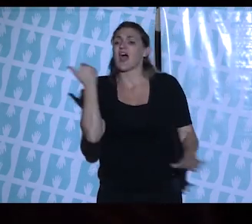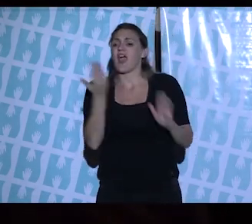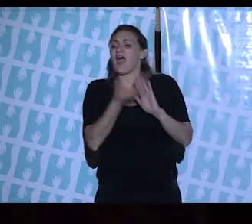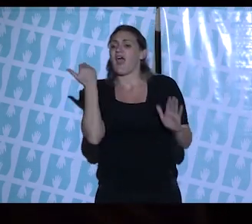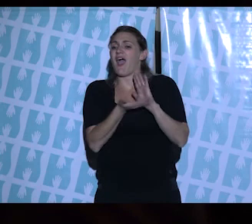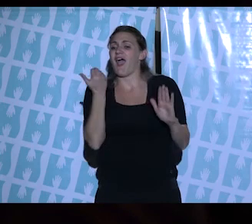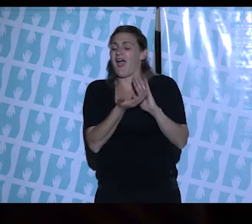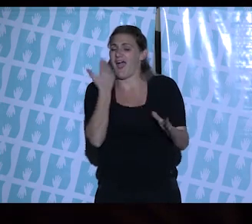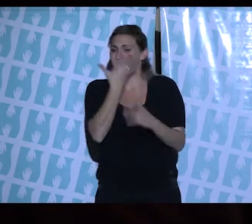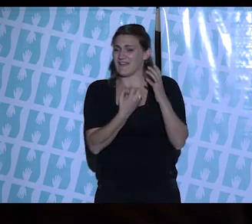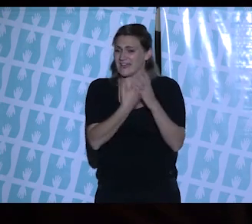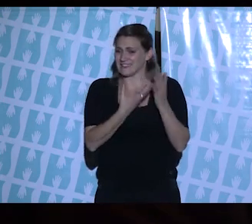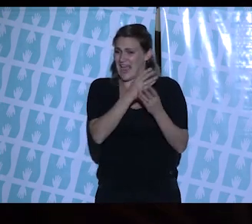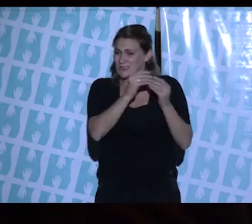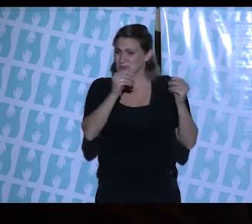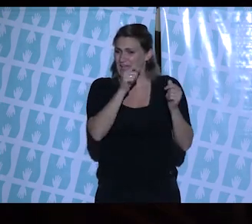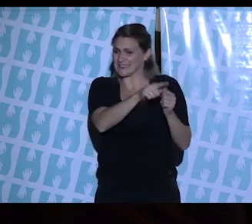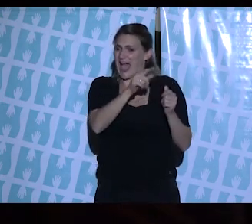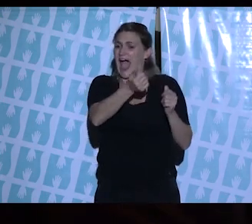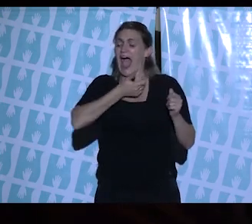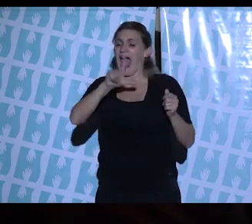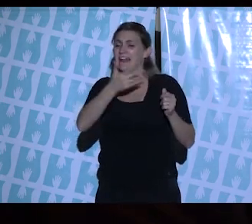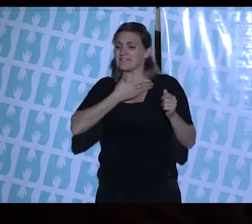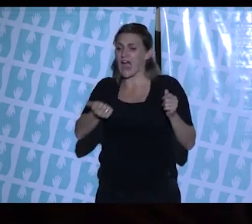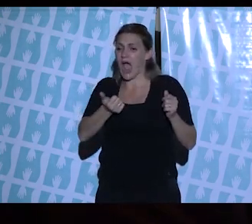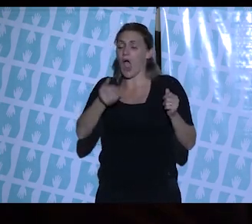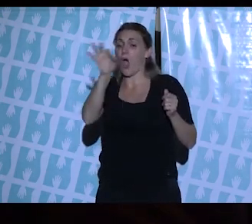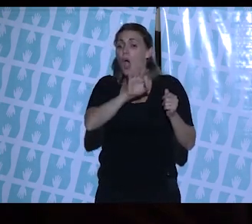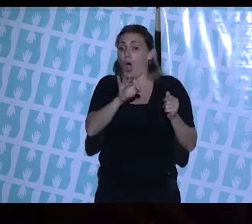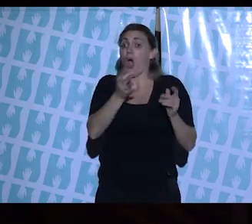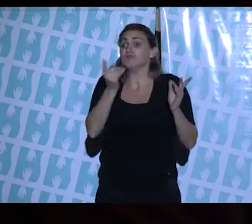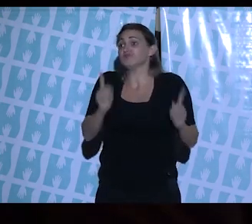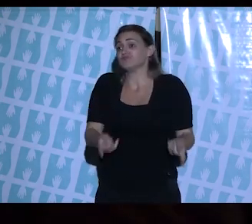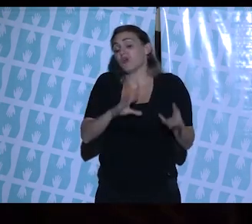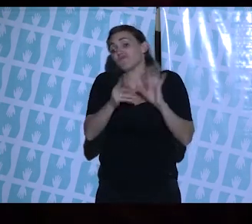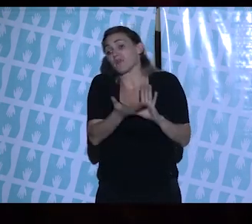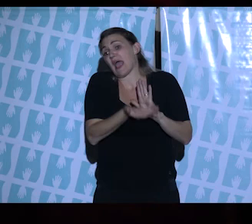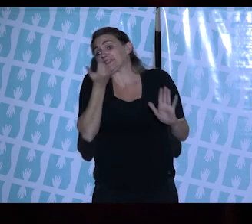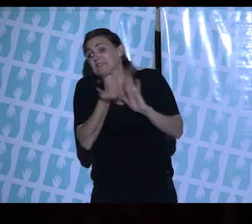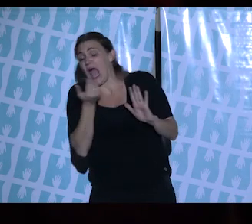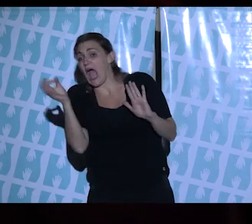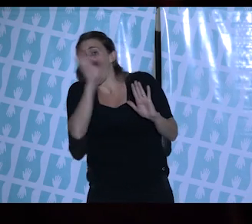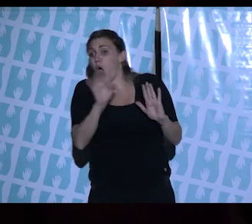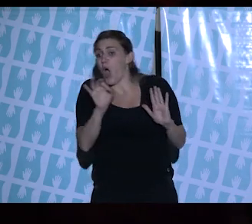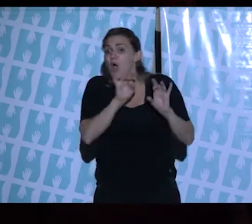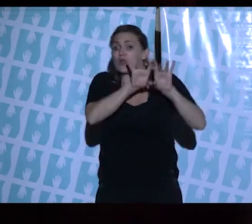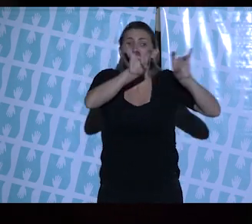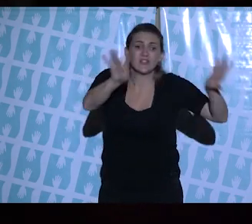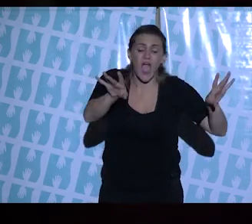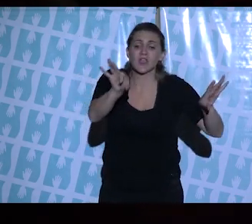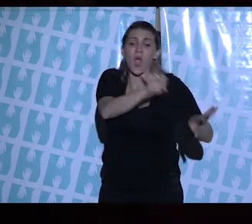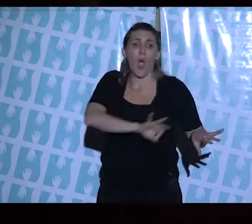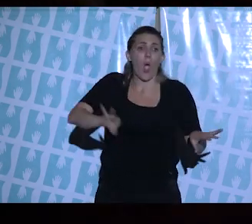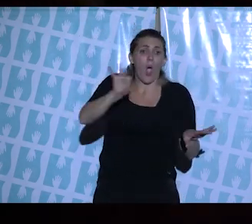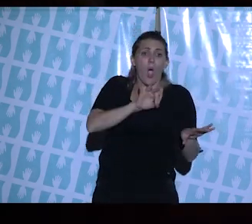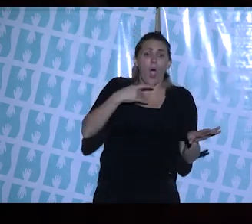alfa-sinucleína anormal o evitar que se forme anormalmente, o evitar que se transmita, o evitar que